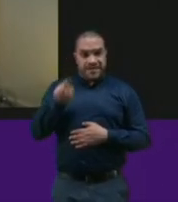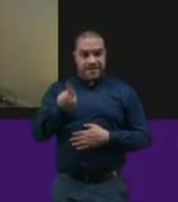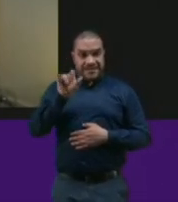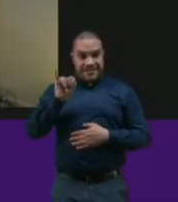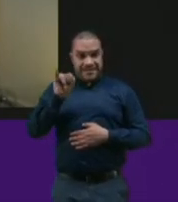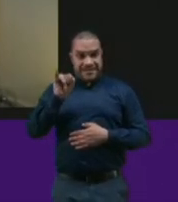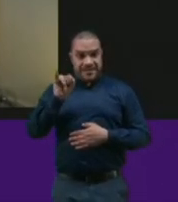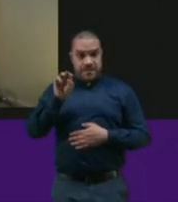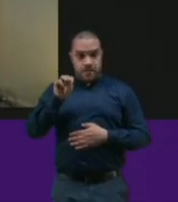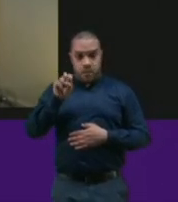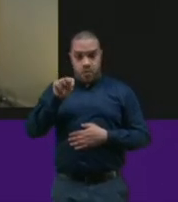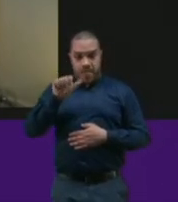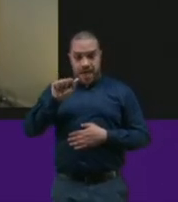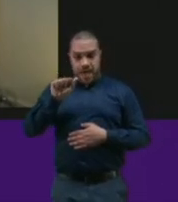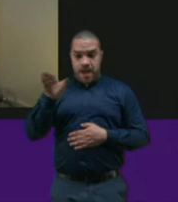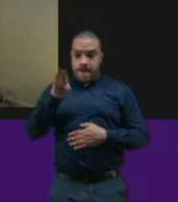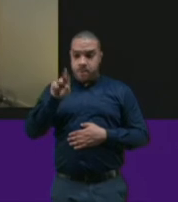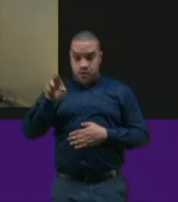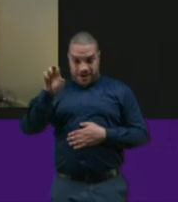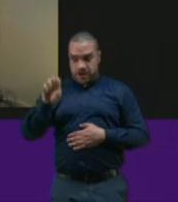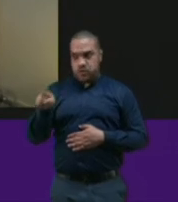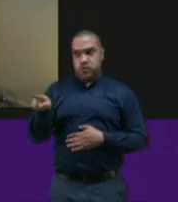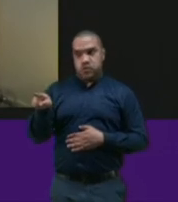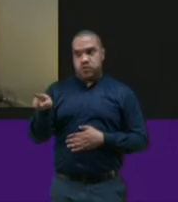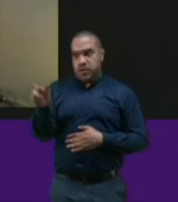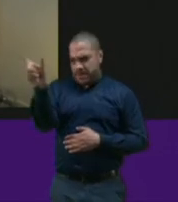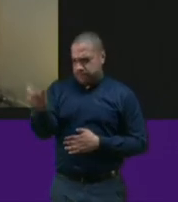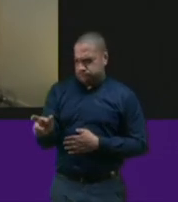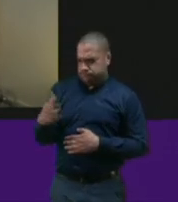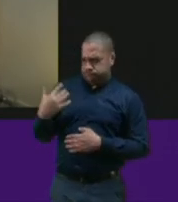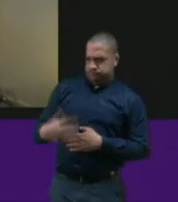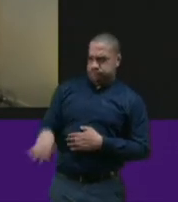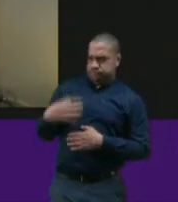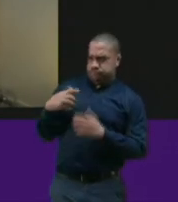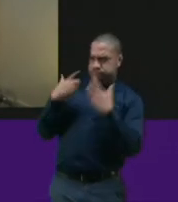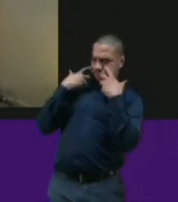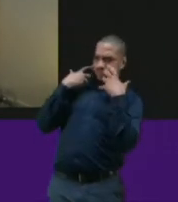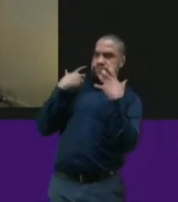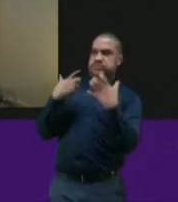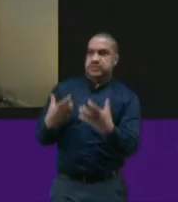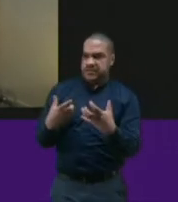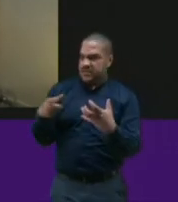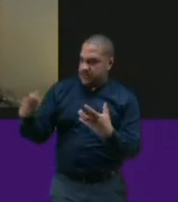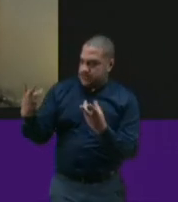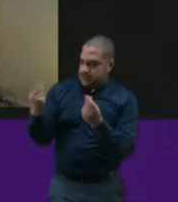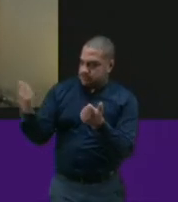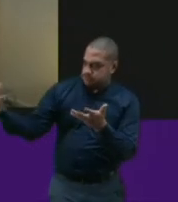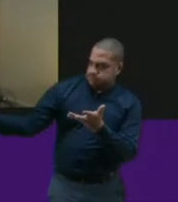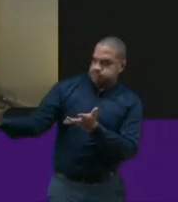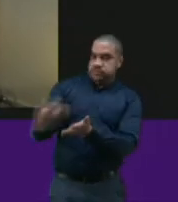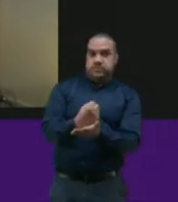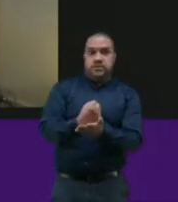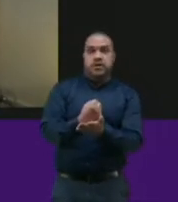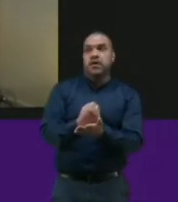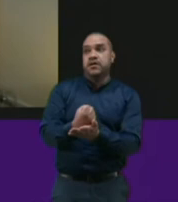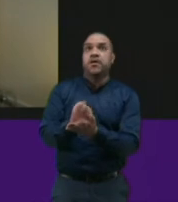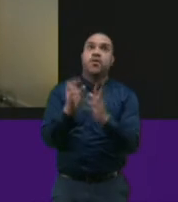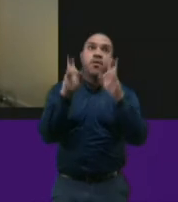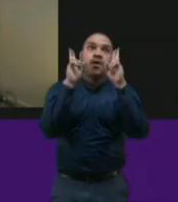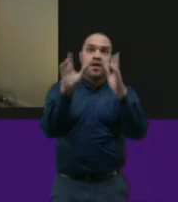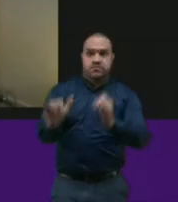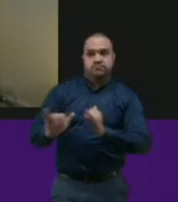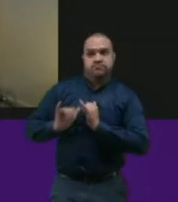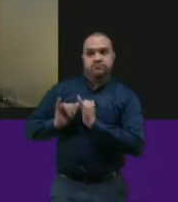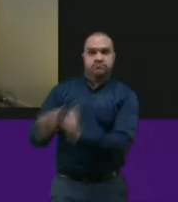va a ser muy pronto, es decir, un unicornio, que haya levantado todo ese dinero y sea una mujer, eso va a ser una celebración muy